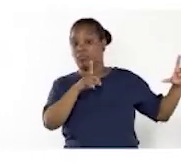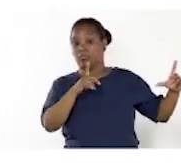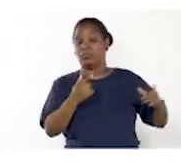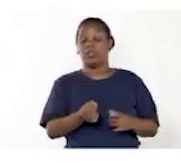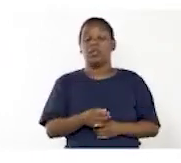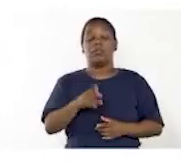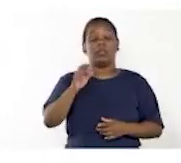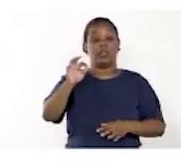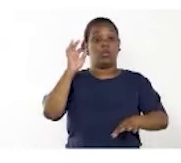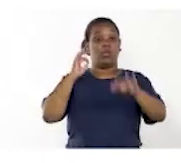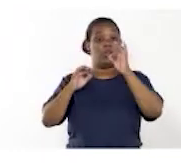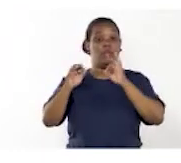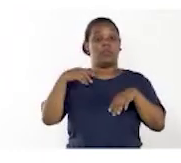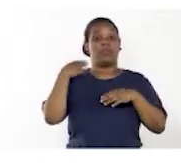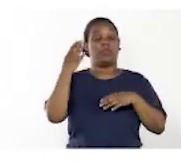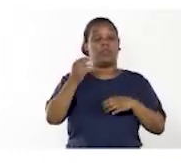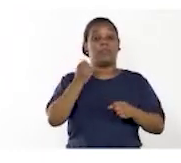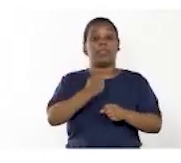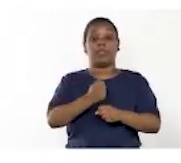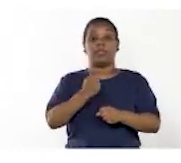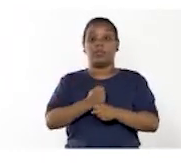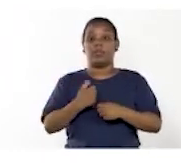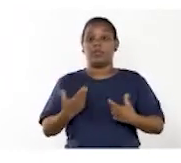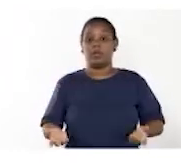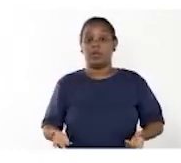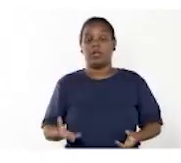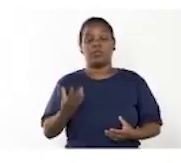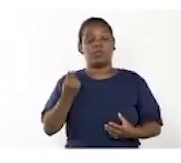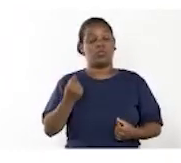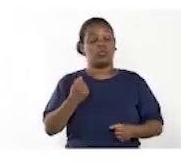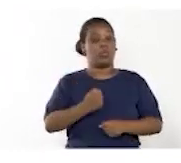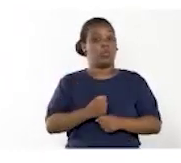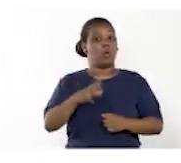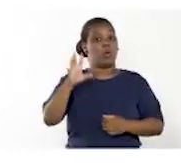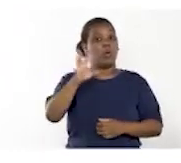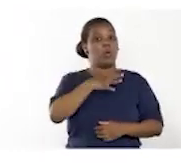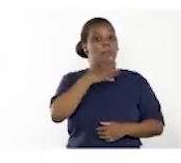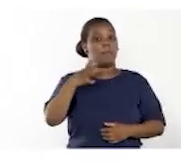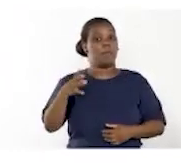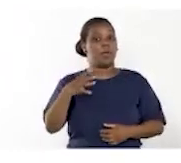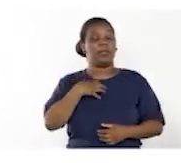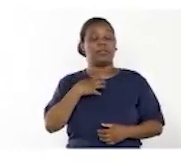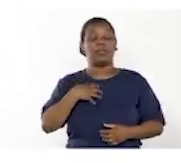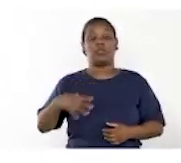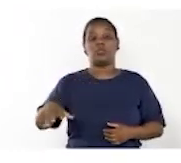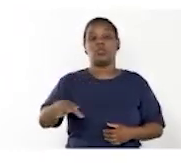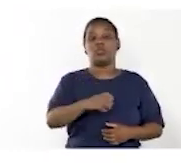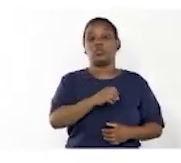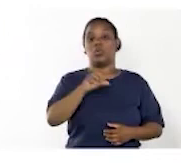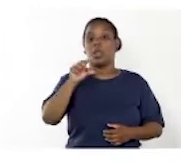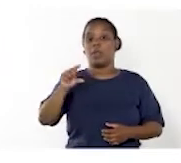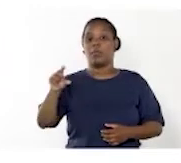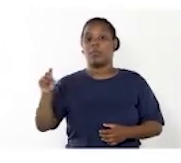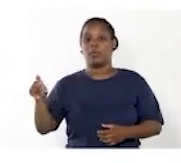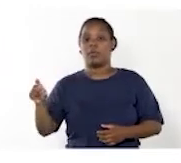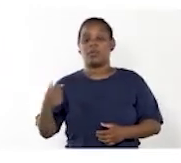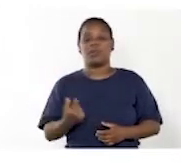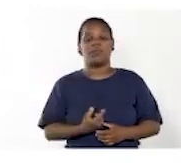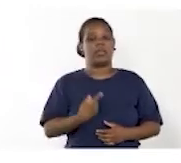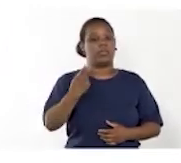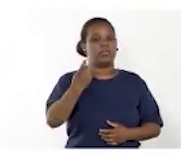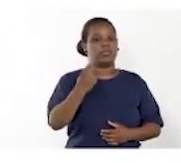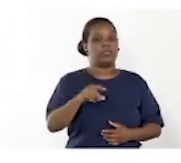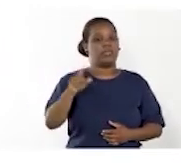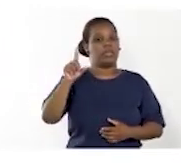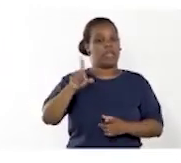los elementos que van a trabajar y mucho trabajo con el mapa. Tienen toda la bibliografía que es este libro.